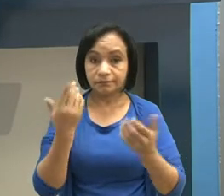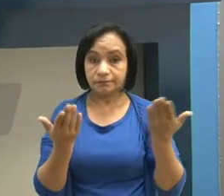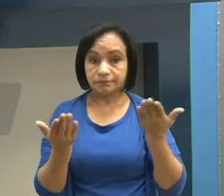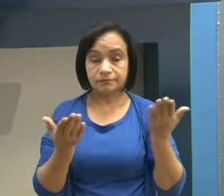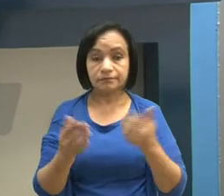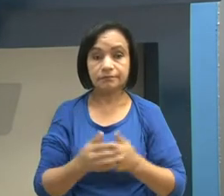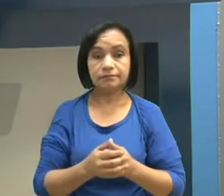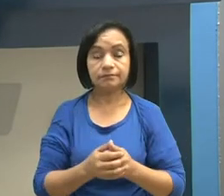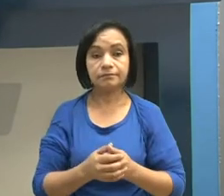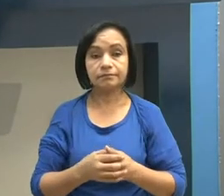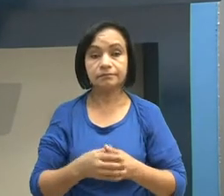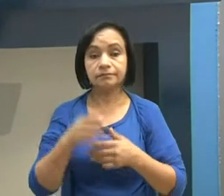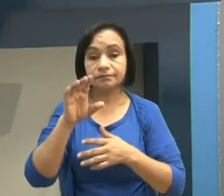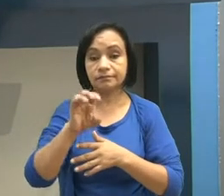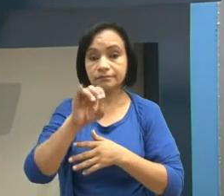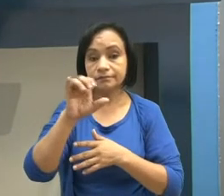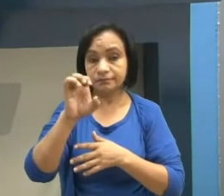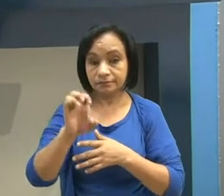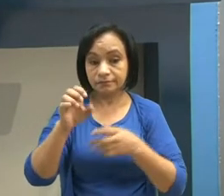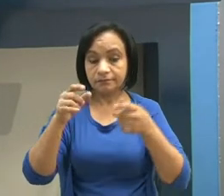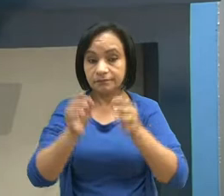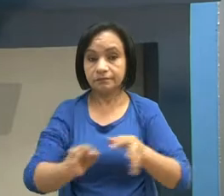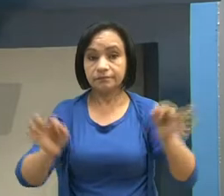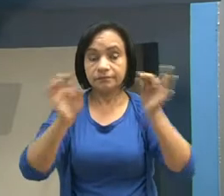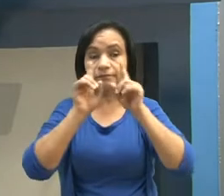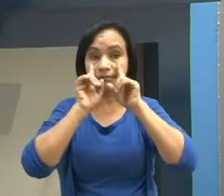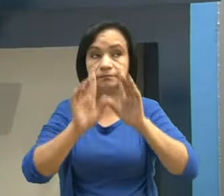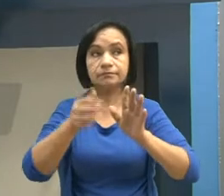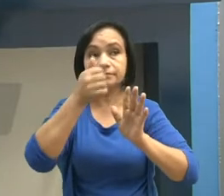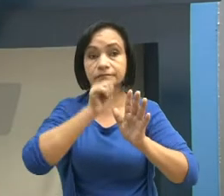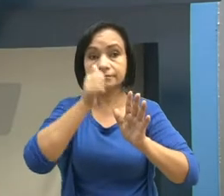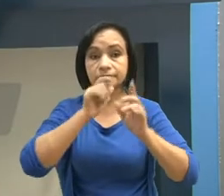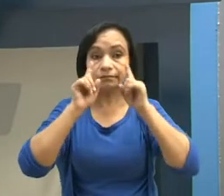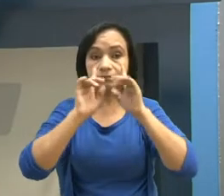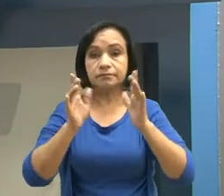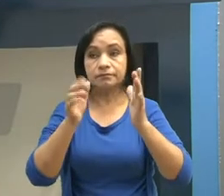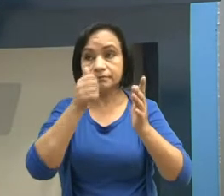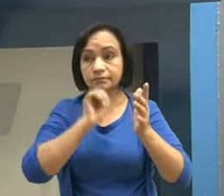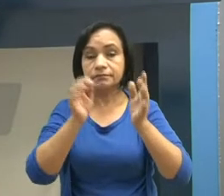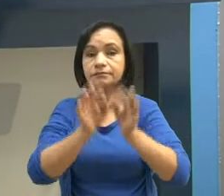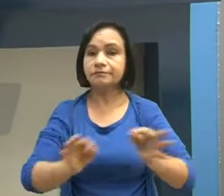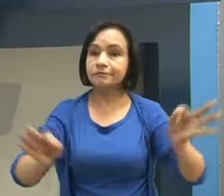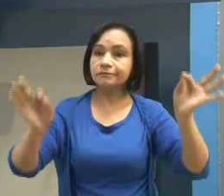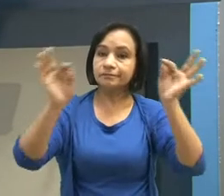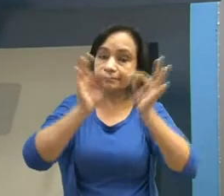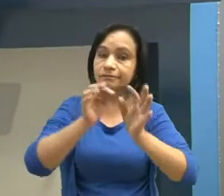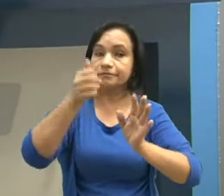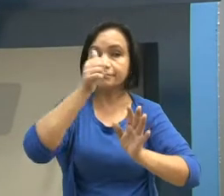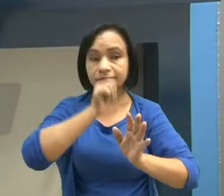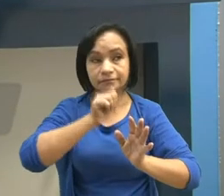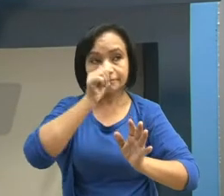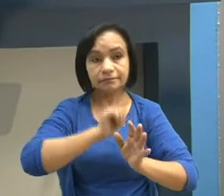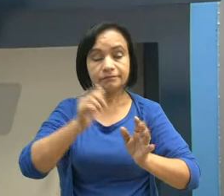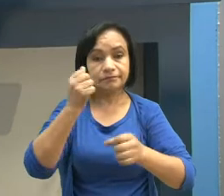este eje fundamental de asegurar el agua, hay que asegurar el agua con calidad, ¿no? Con calidad, con agua,